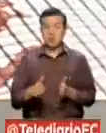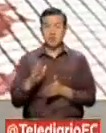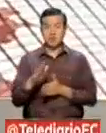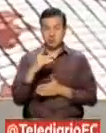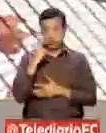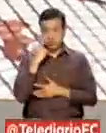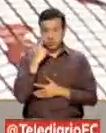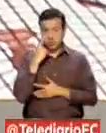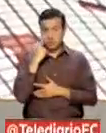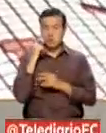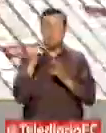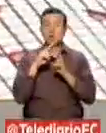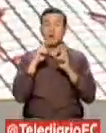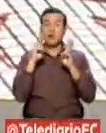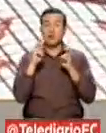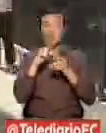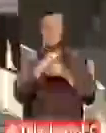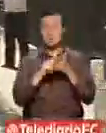delito de plagio.